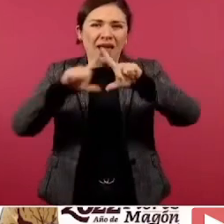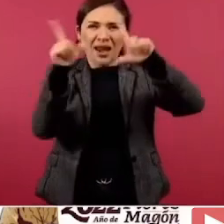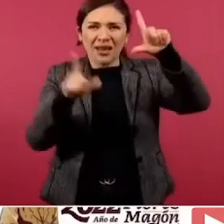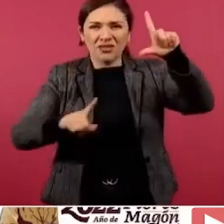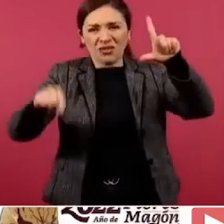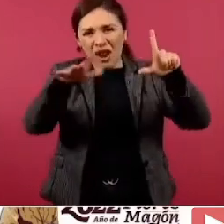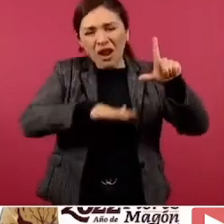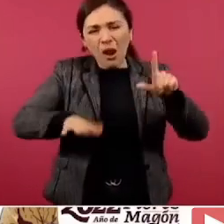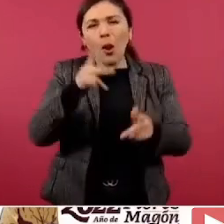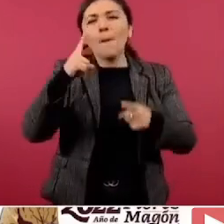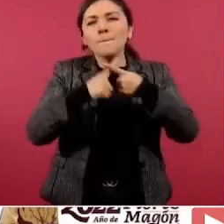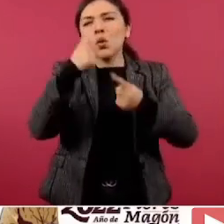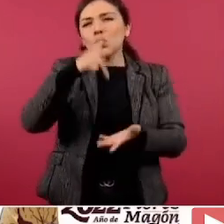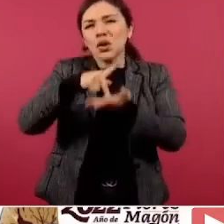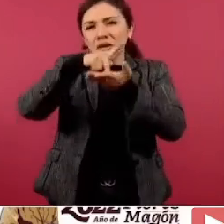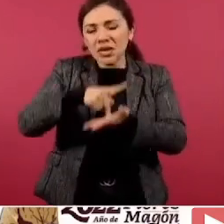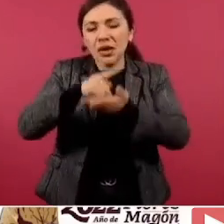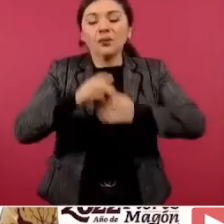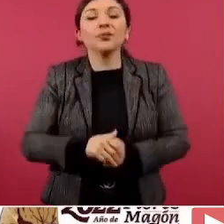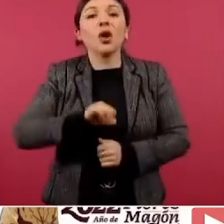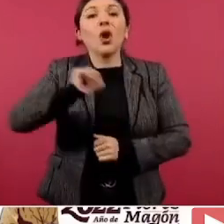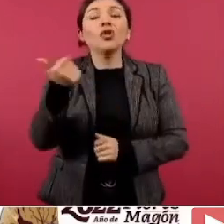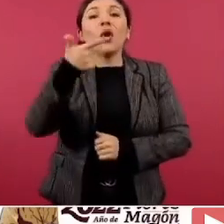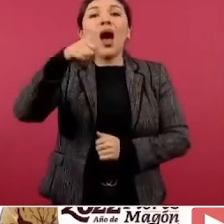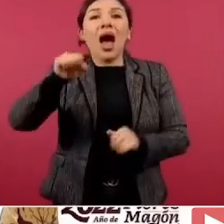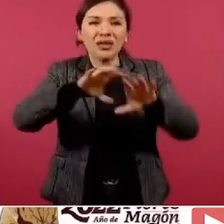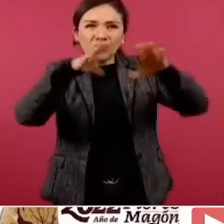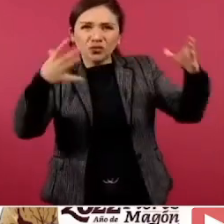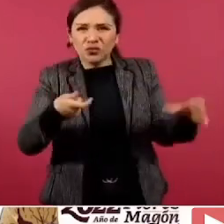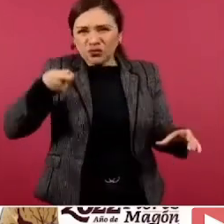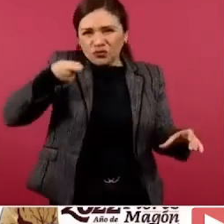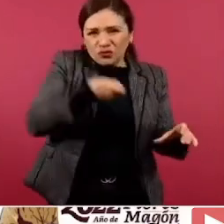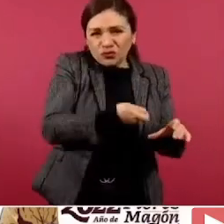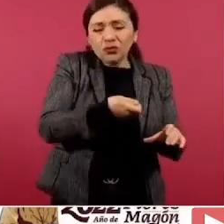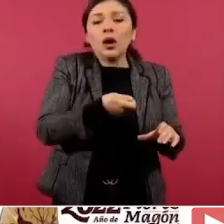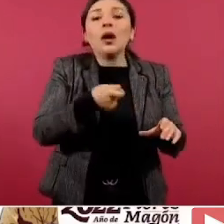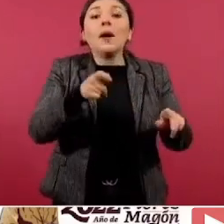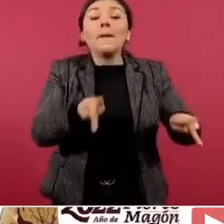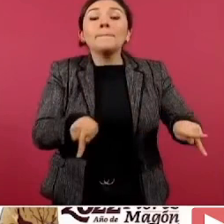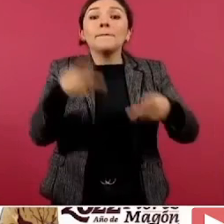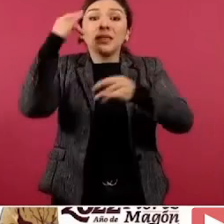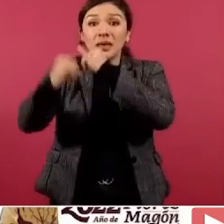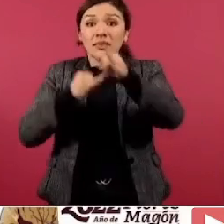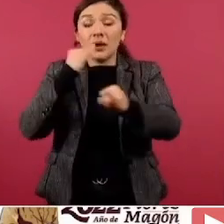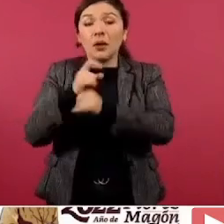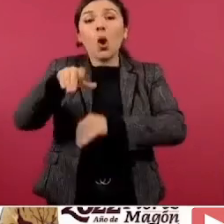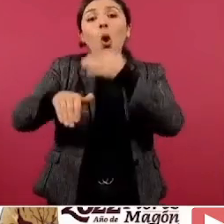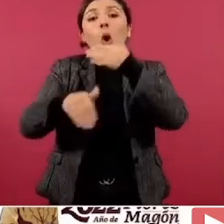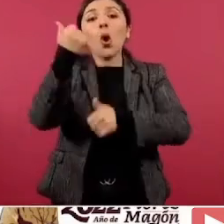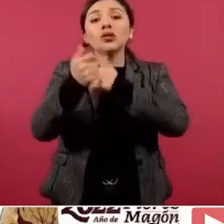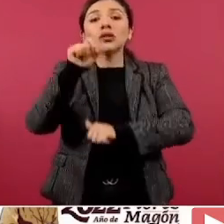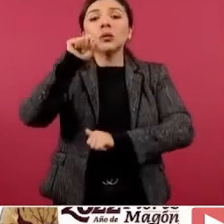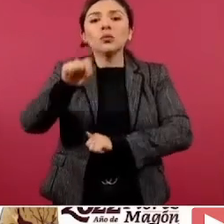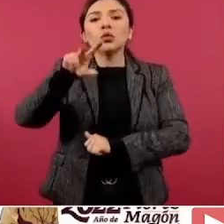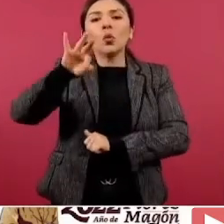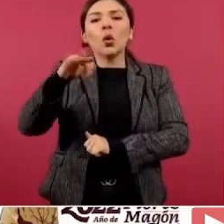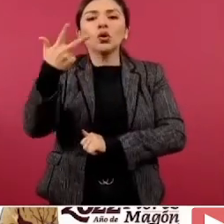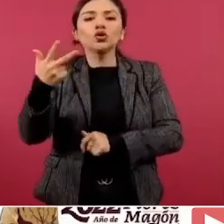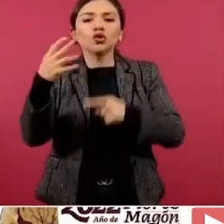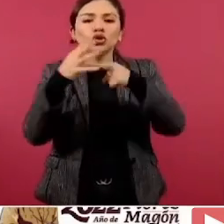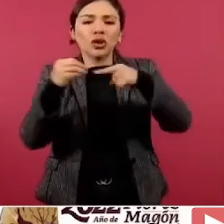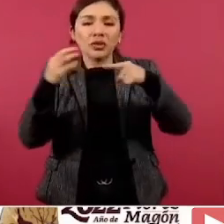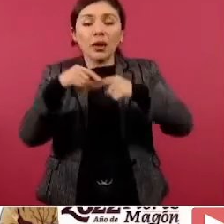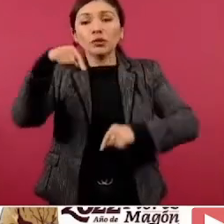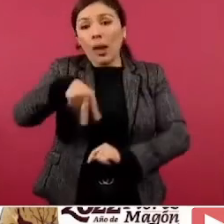kilo. En el caso del gas estacionario, el referente internacional se ubicó en 11 pesos con 48 centavos por litro, frente